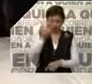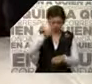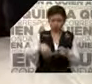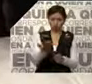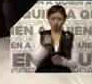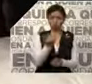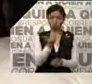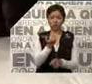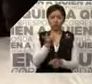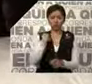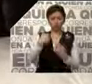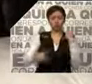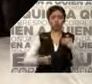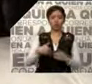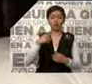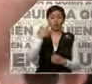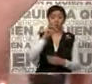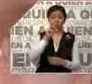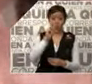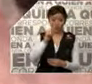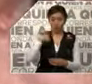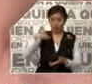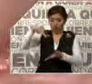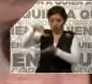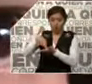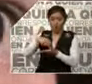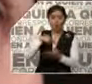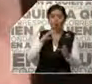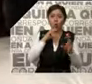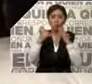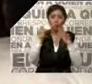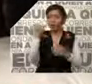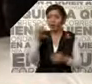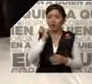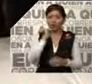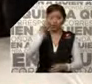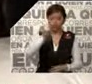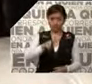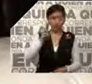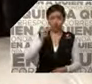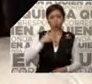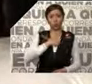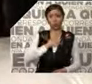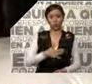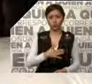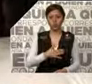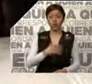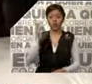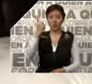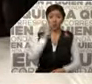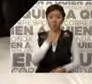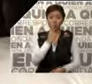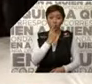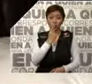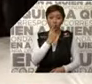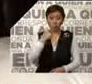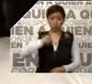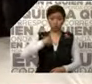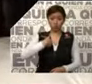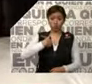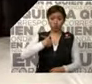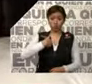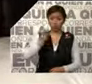agredieron, lo cual me tuvieron incomunicada, lo cual se me hace una injusticia. Y el policía dice, me acusa de que yo lo